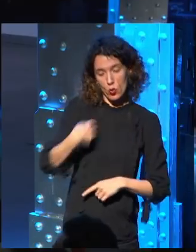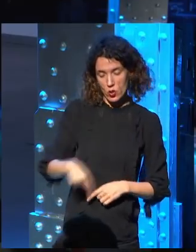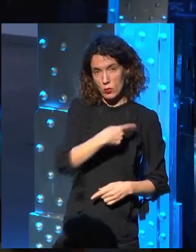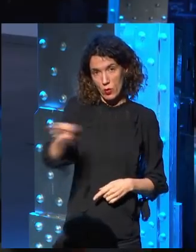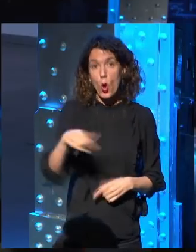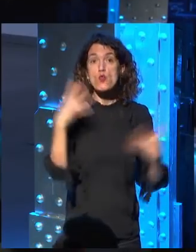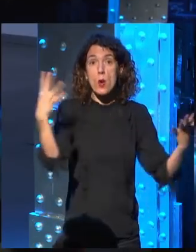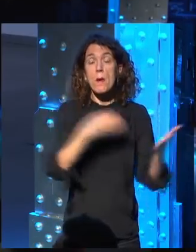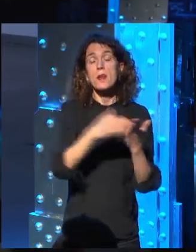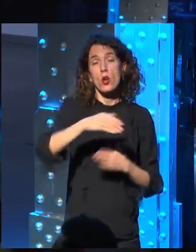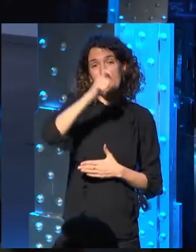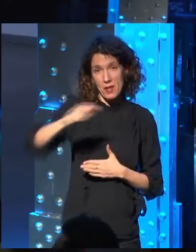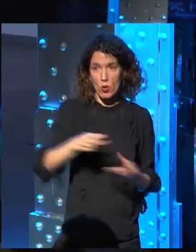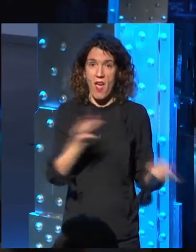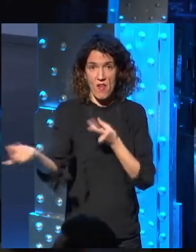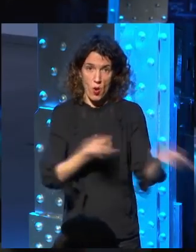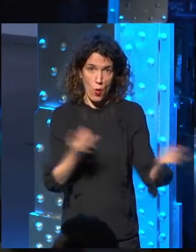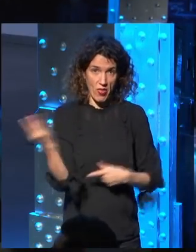ciudad de 9 millones de habitantes.